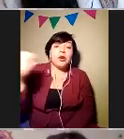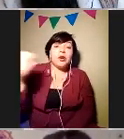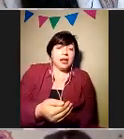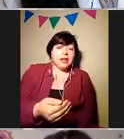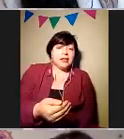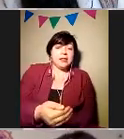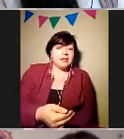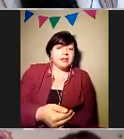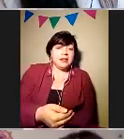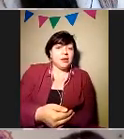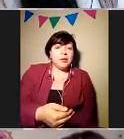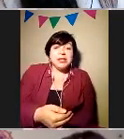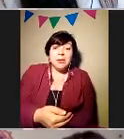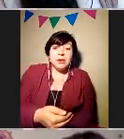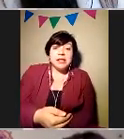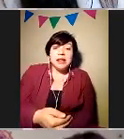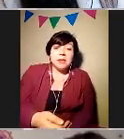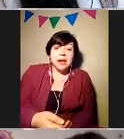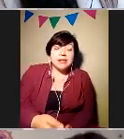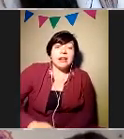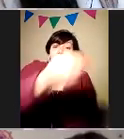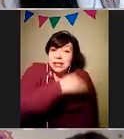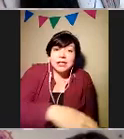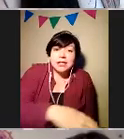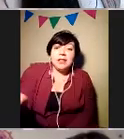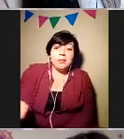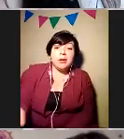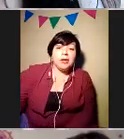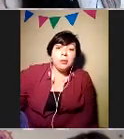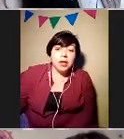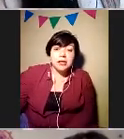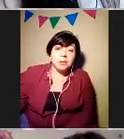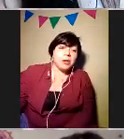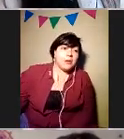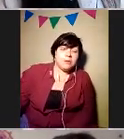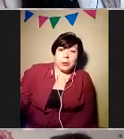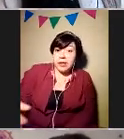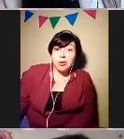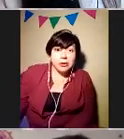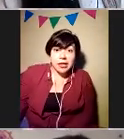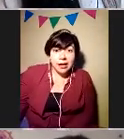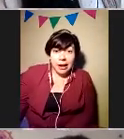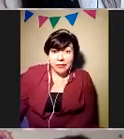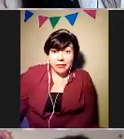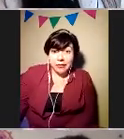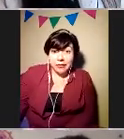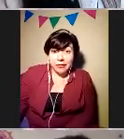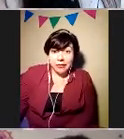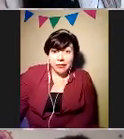tener, que es mejor grande. Que como decíamos recién, además, se refuerza a través de los medios de comunicación, porque cuando van a conocer a